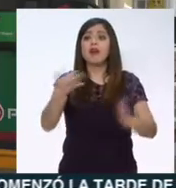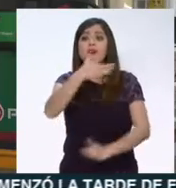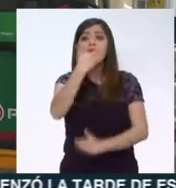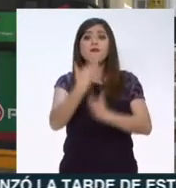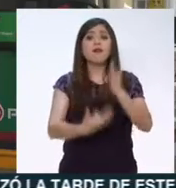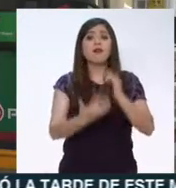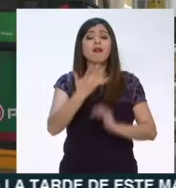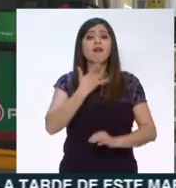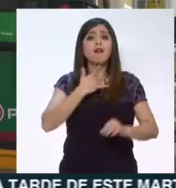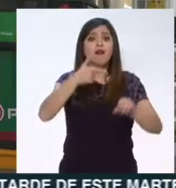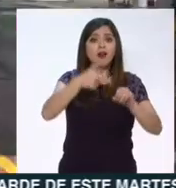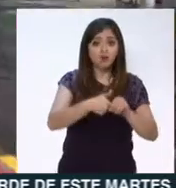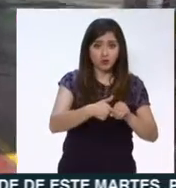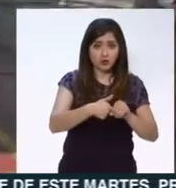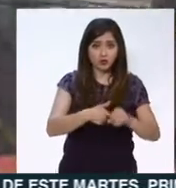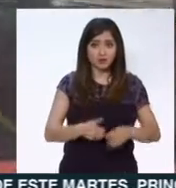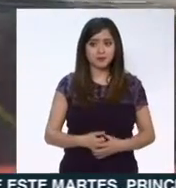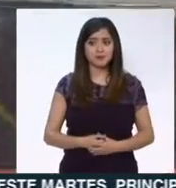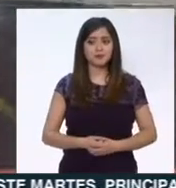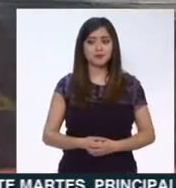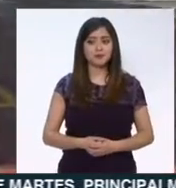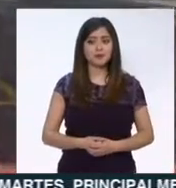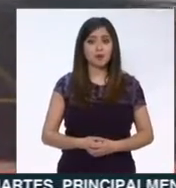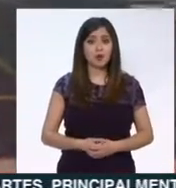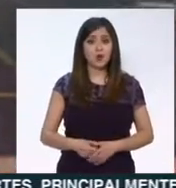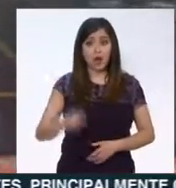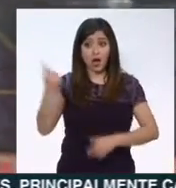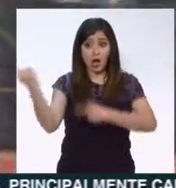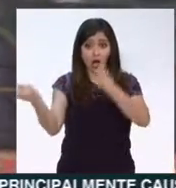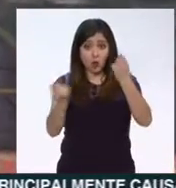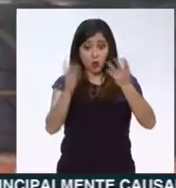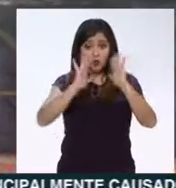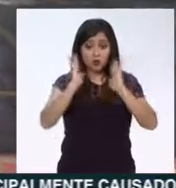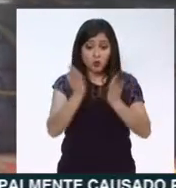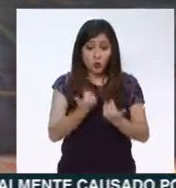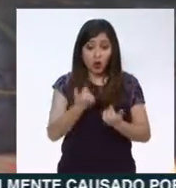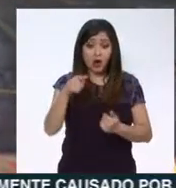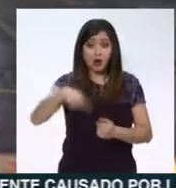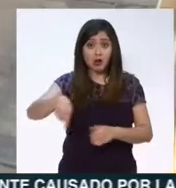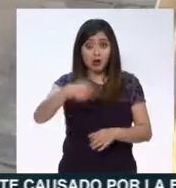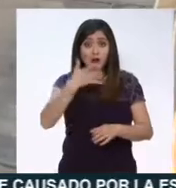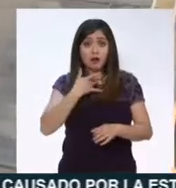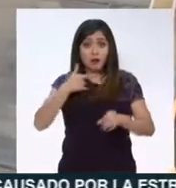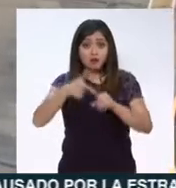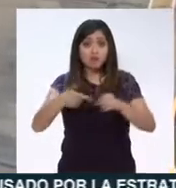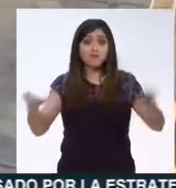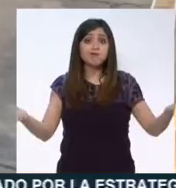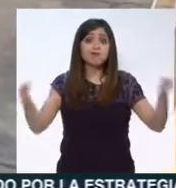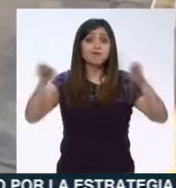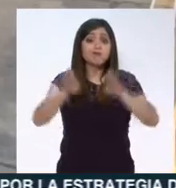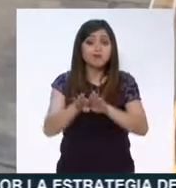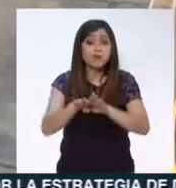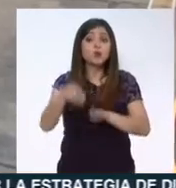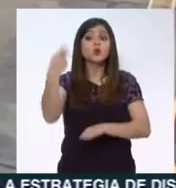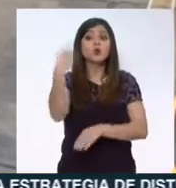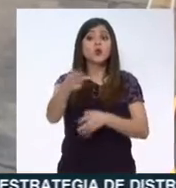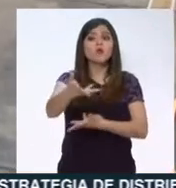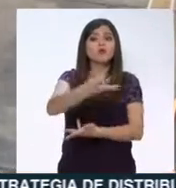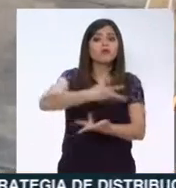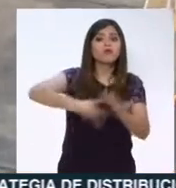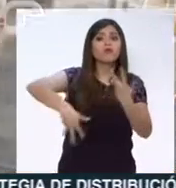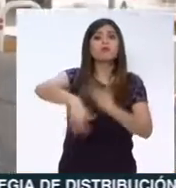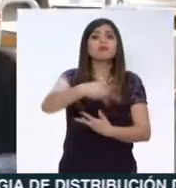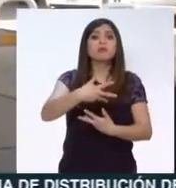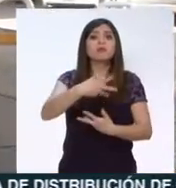desabasto de combustible. Y es que ante el cierre de algunas estaciones expendedoras de gasolina, sus ingresos se han visto